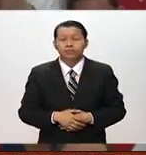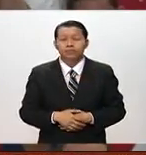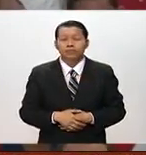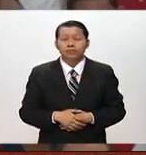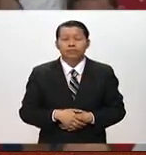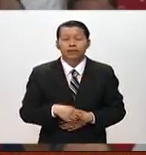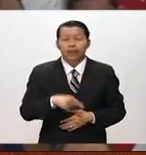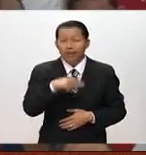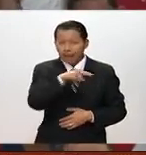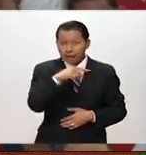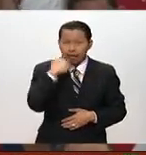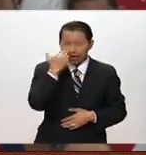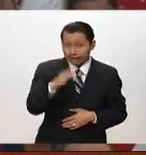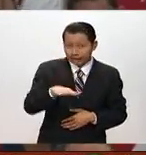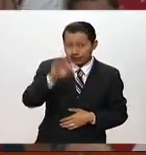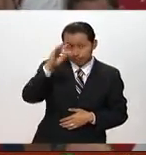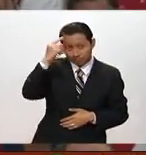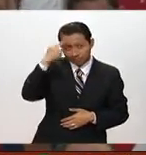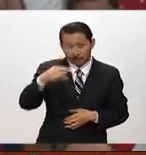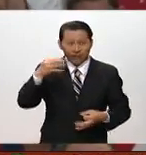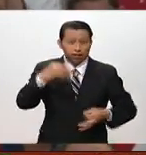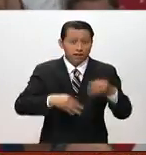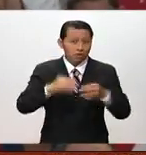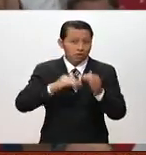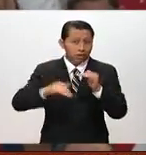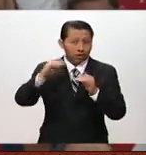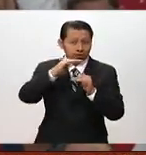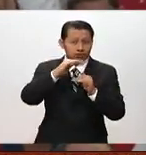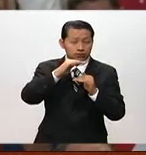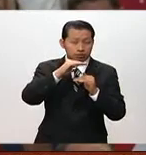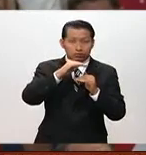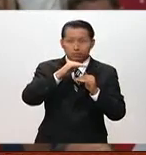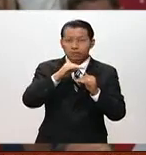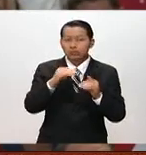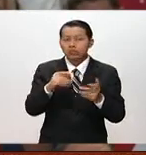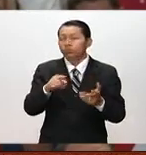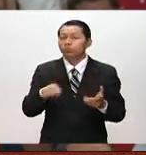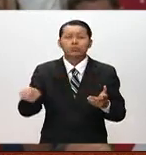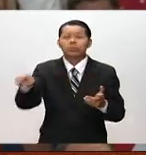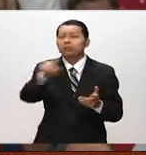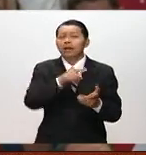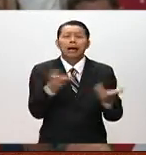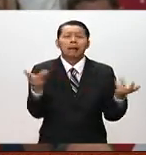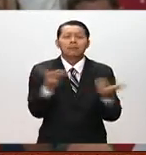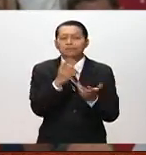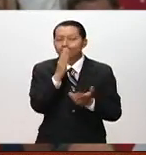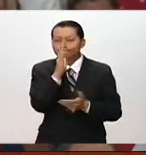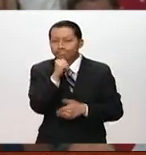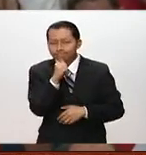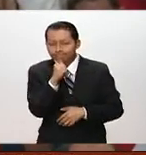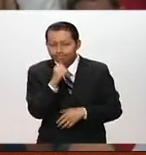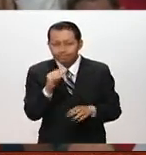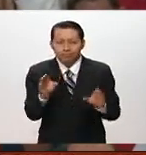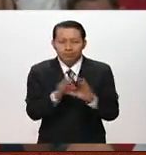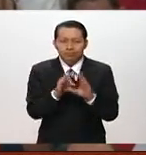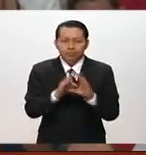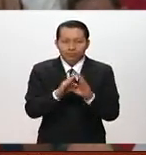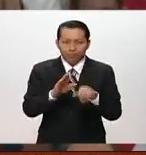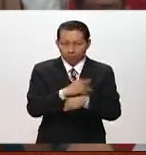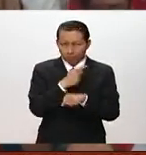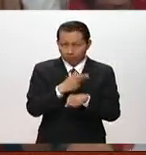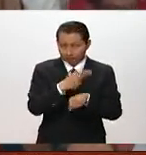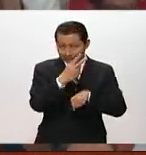a elegir a los jueces del Tribunal Supremo, no hay nada que ustedes puedan hacer. Aunque con la segunda